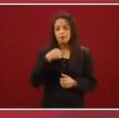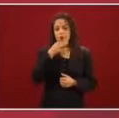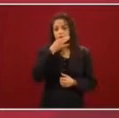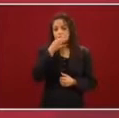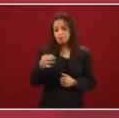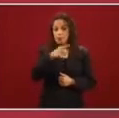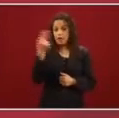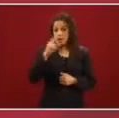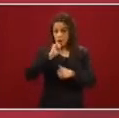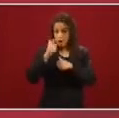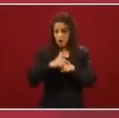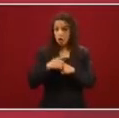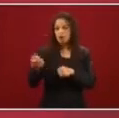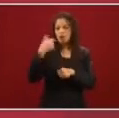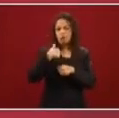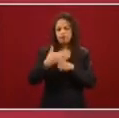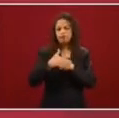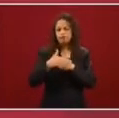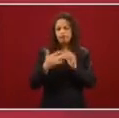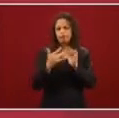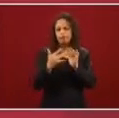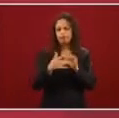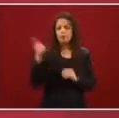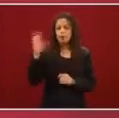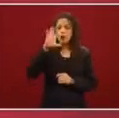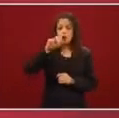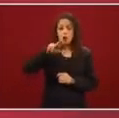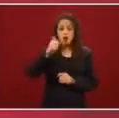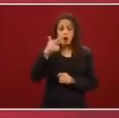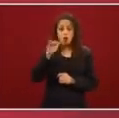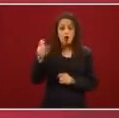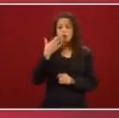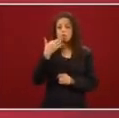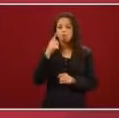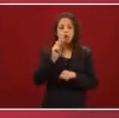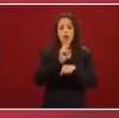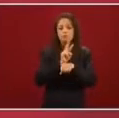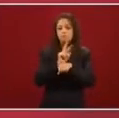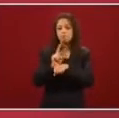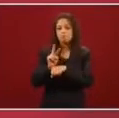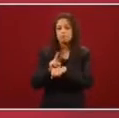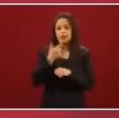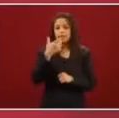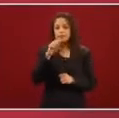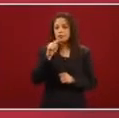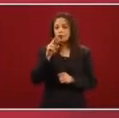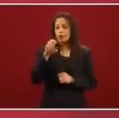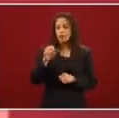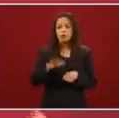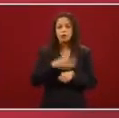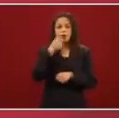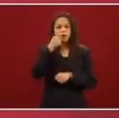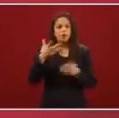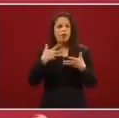algo, contáctanos aquí. Y Conagua no tiene gestores, porque sí hemos detectado que hay mucha gente que se presenta como gestores de